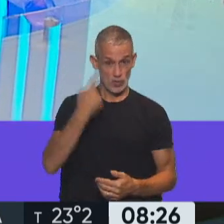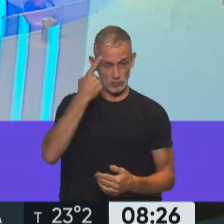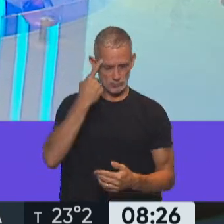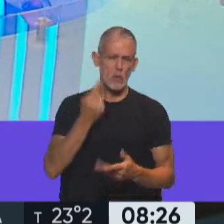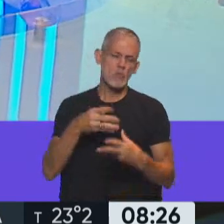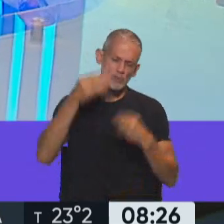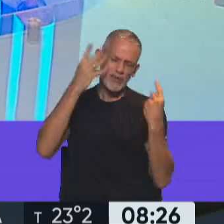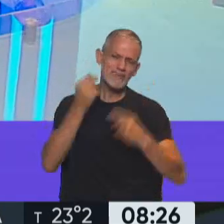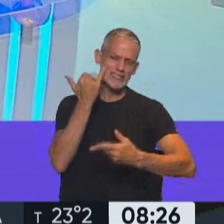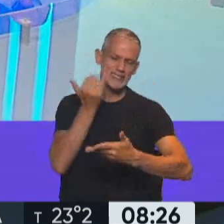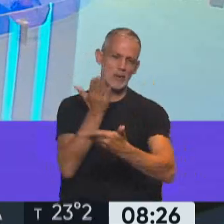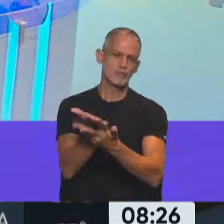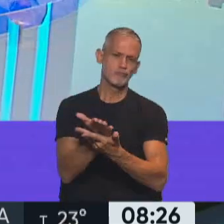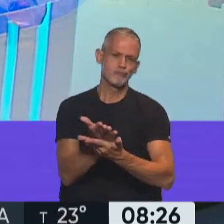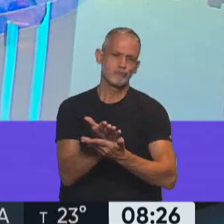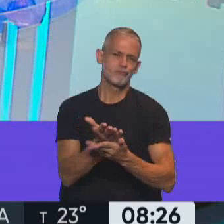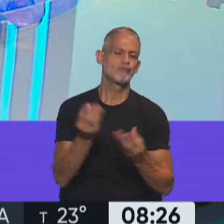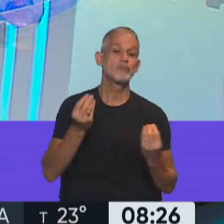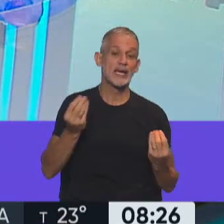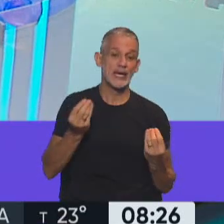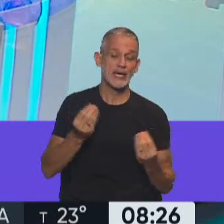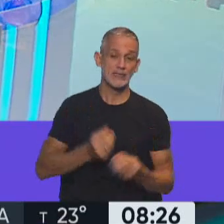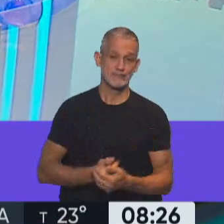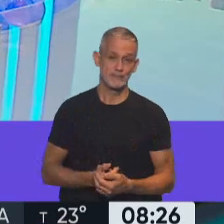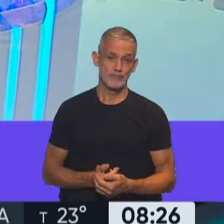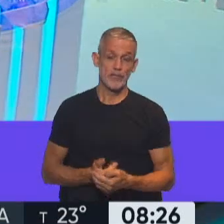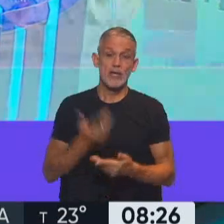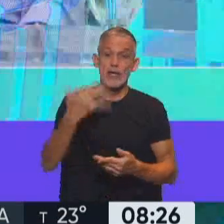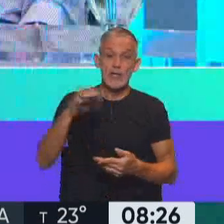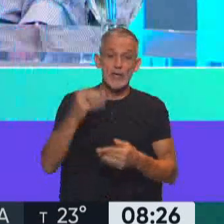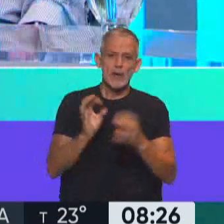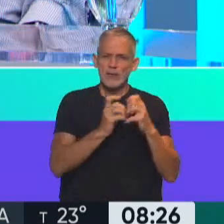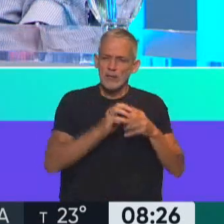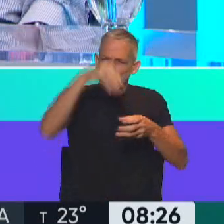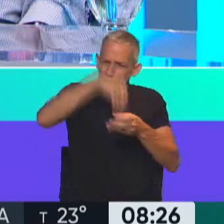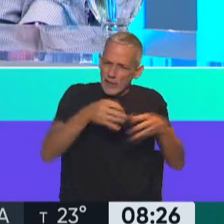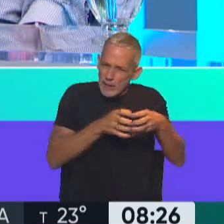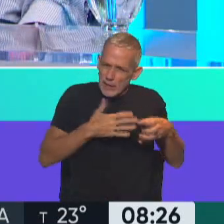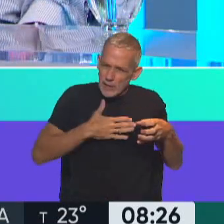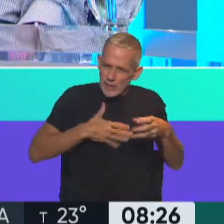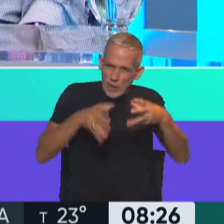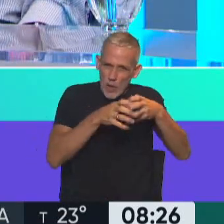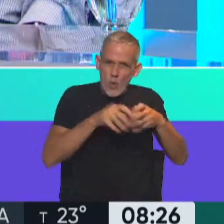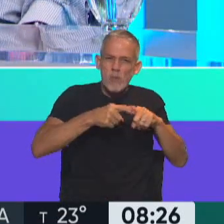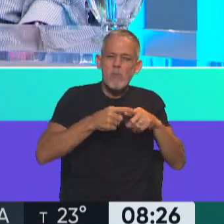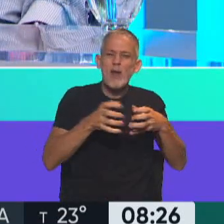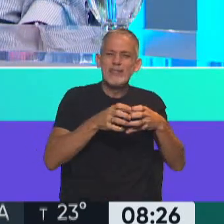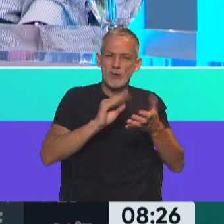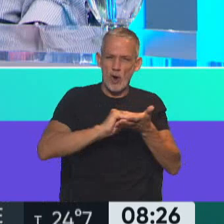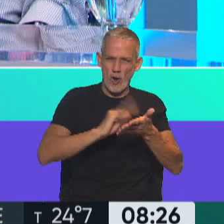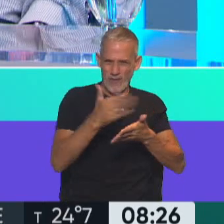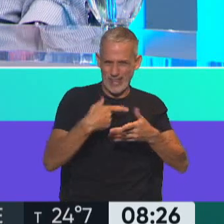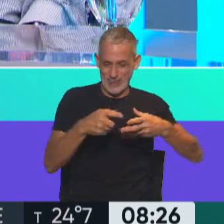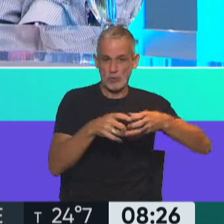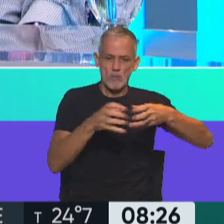muchas veces, la necesidad de que haya debate interno, la necesidad de que